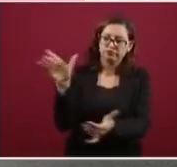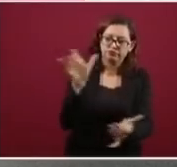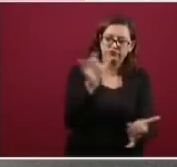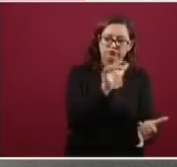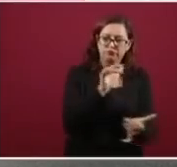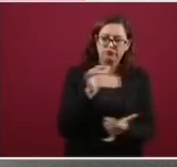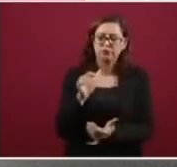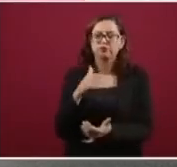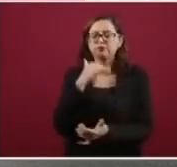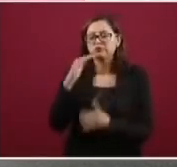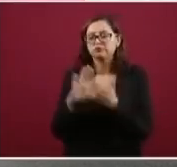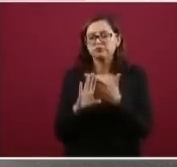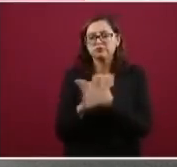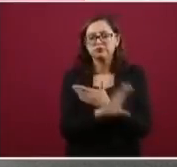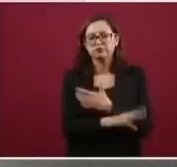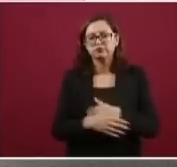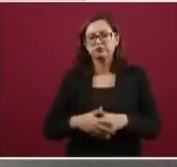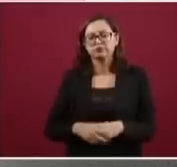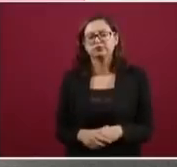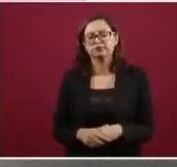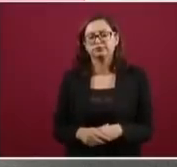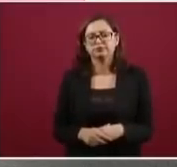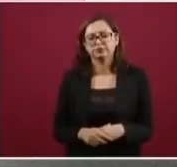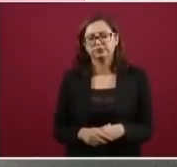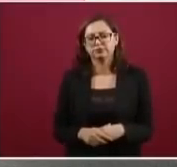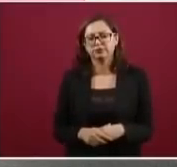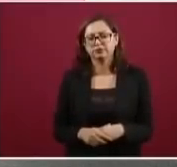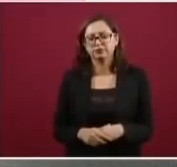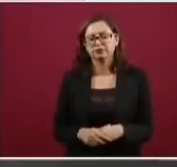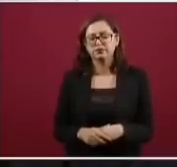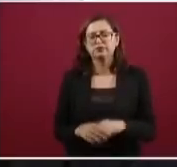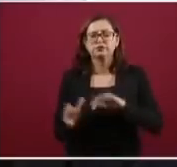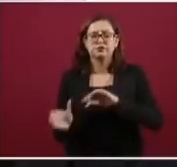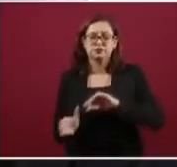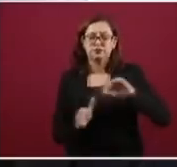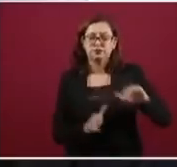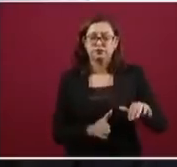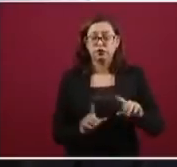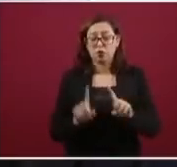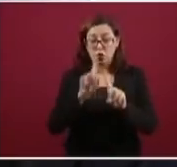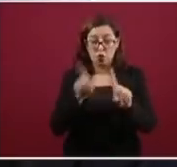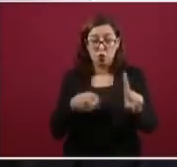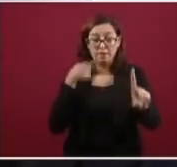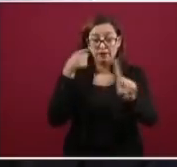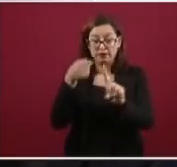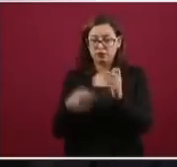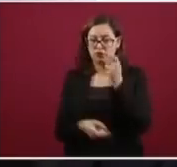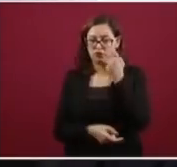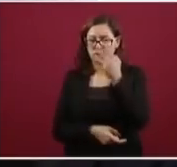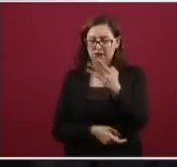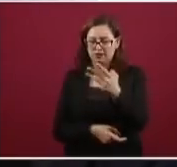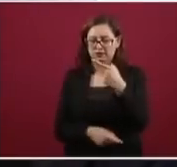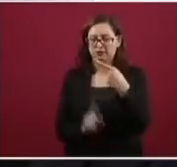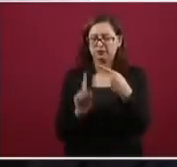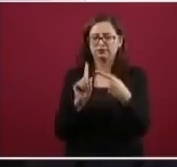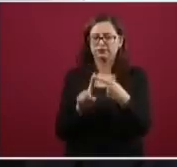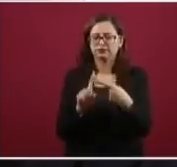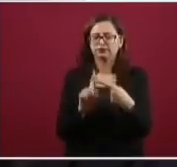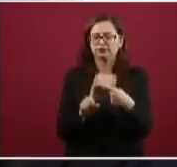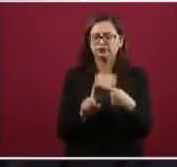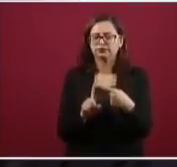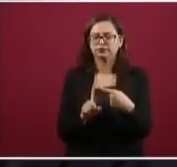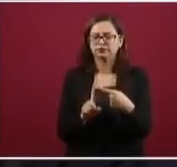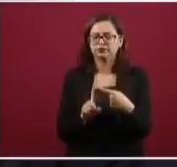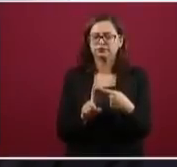combate elevación después cuáles son los tres grandes objetivos que estamos tratando de abordar con este paquete el primero es tiene que ver